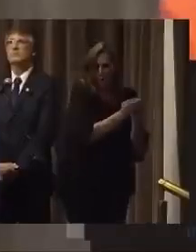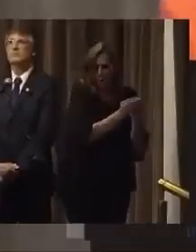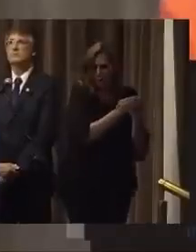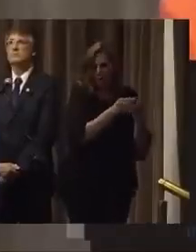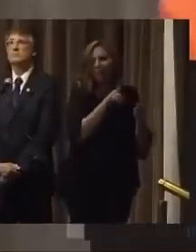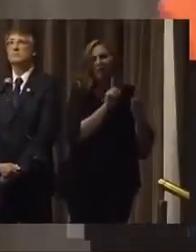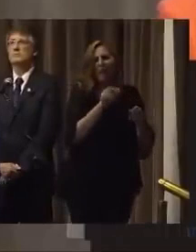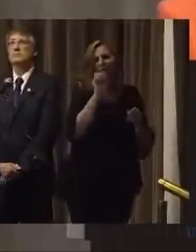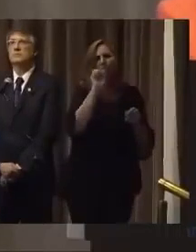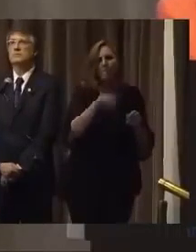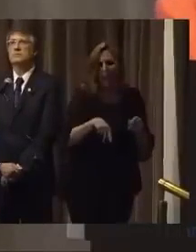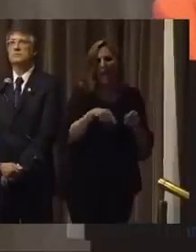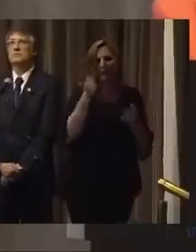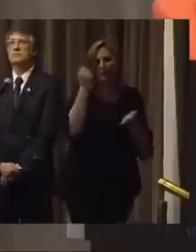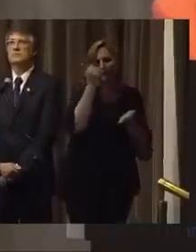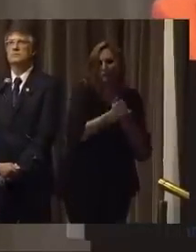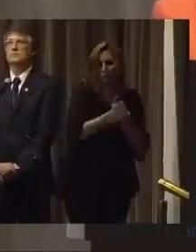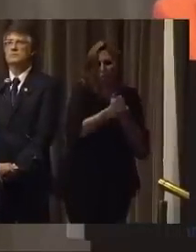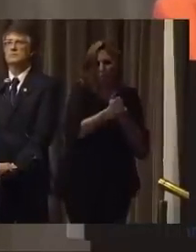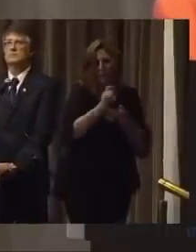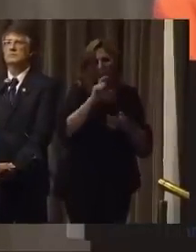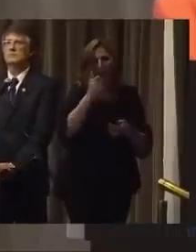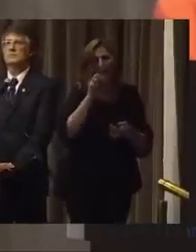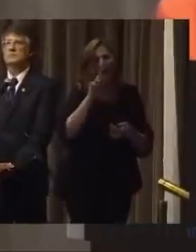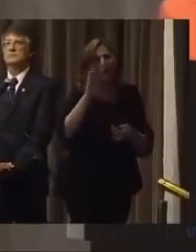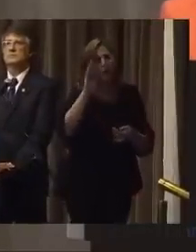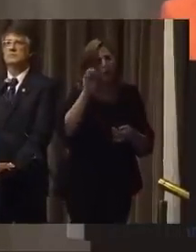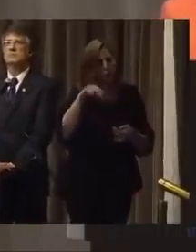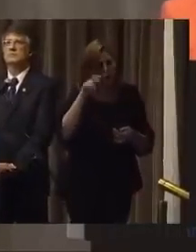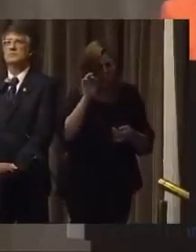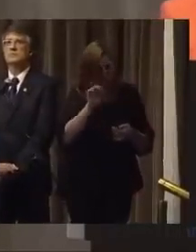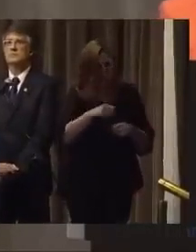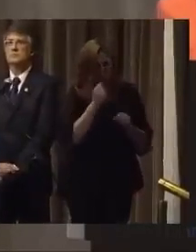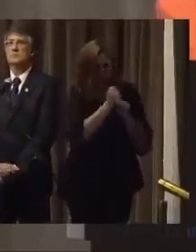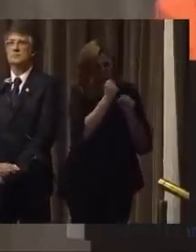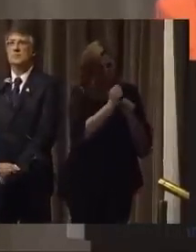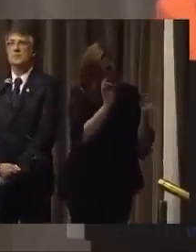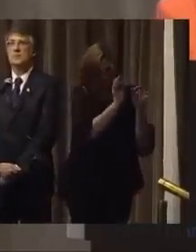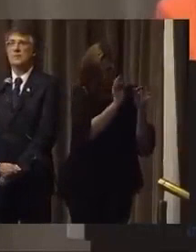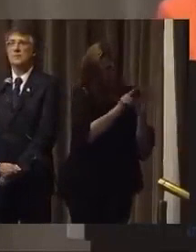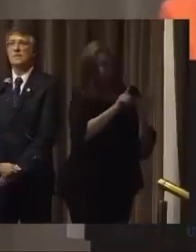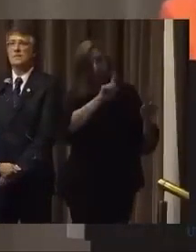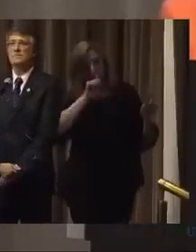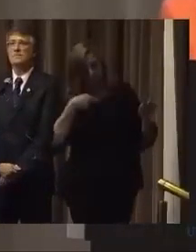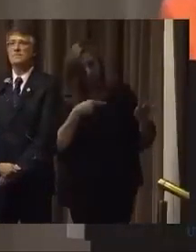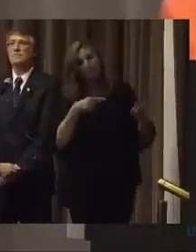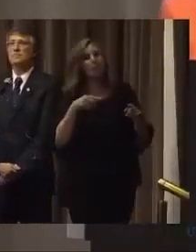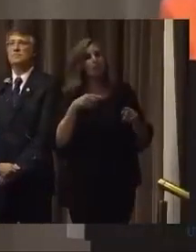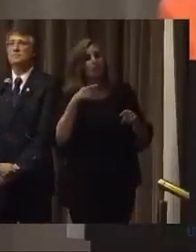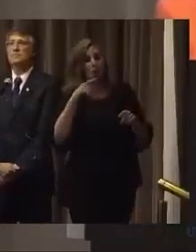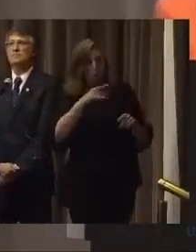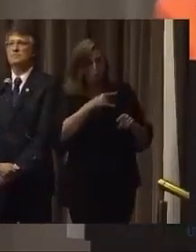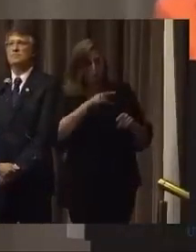plan maestro de emisiones cero rumbo al 2040. Con la UNS hemos trabajado en la potencialidad del hidrógeno verde, de